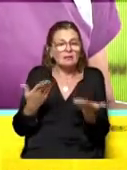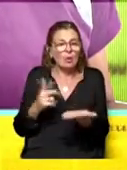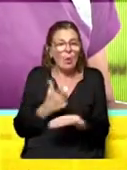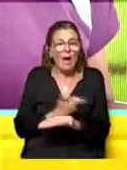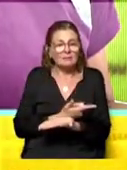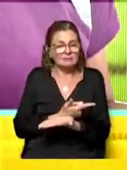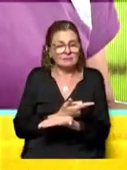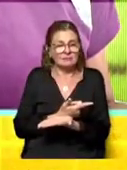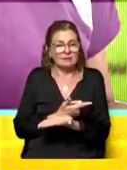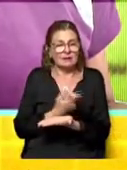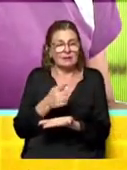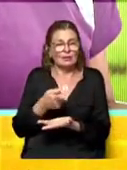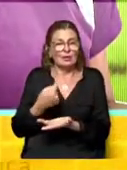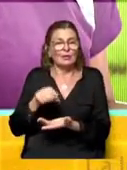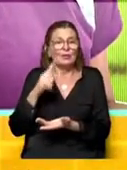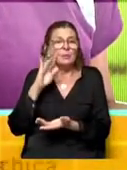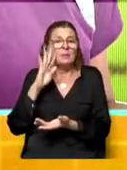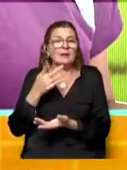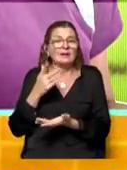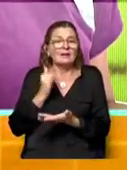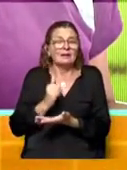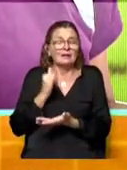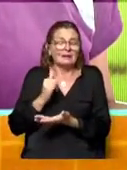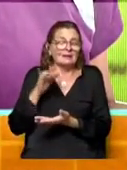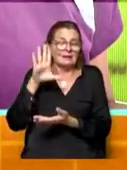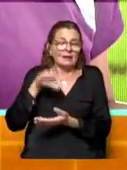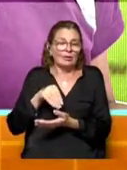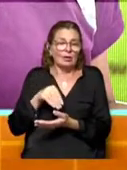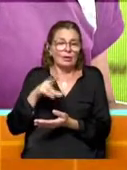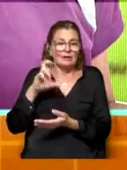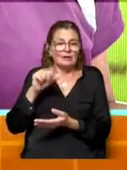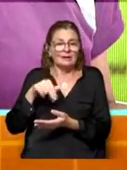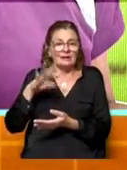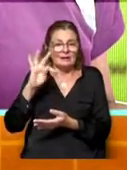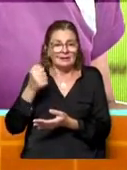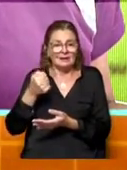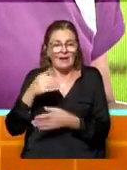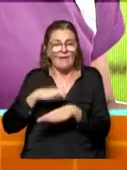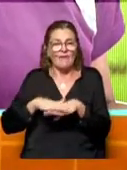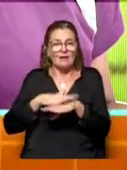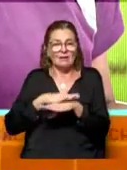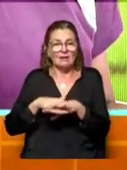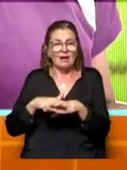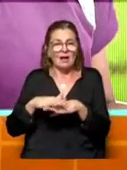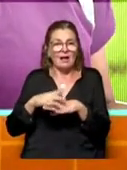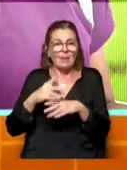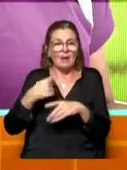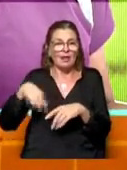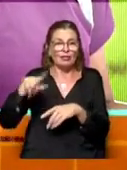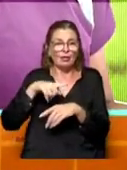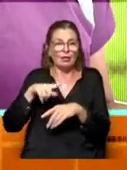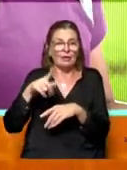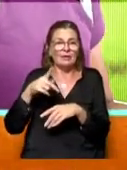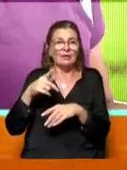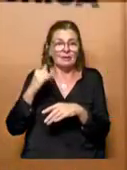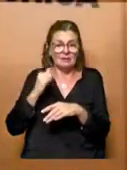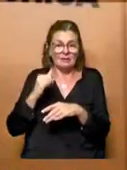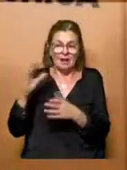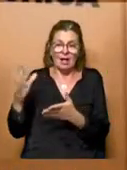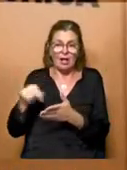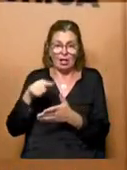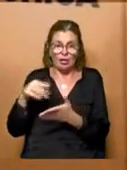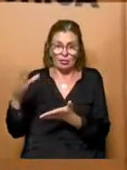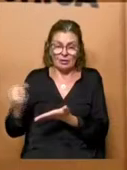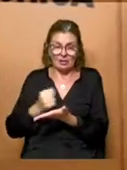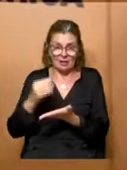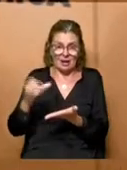me parece que sí a todo. Y la renta básica universal me parece también que es una opción, y sí hay de dónde sacar, sí, si grabáramos